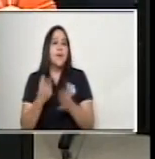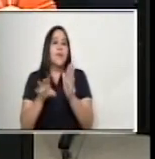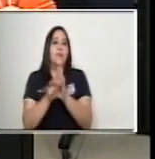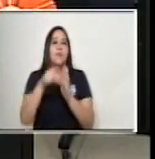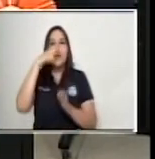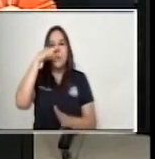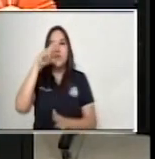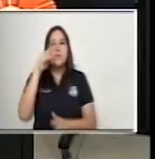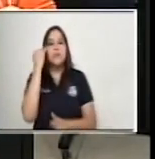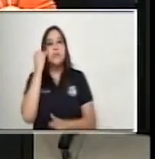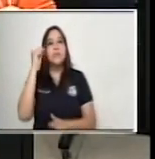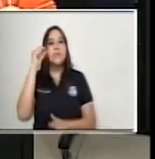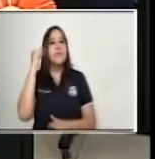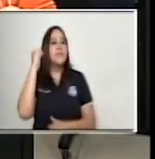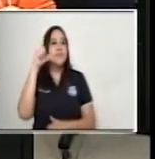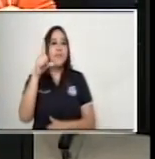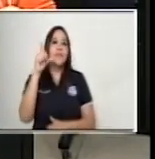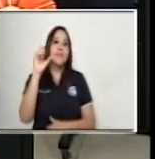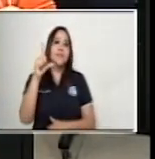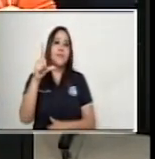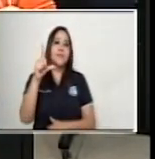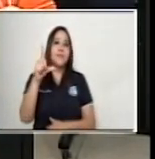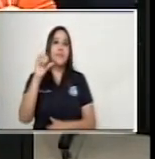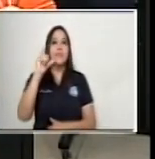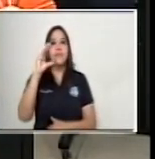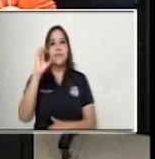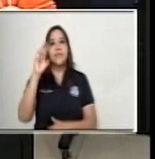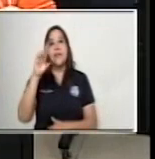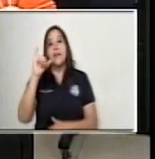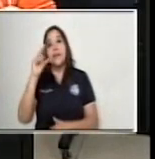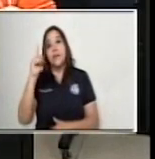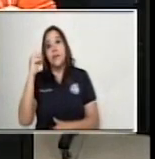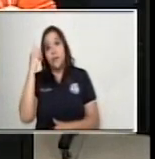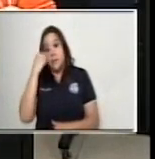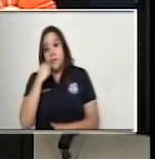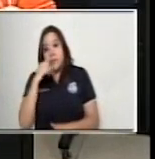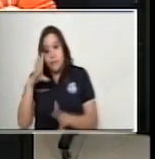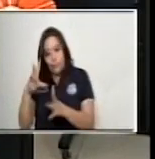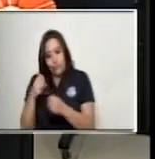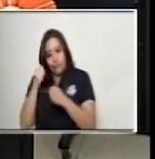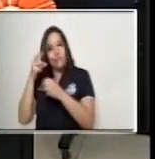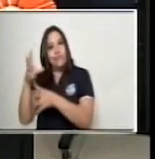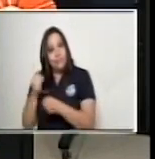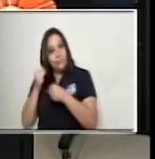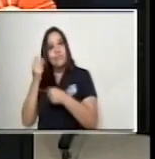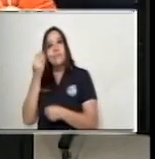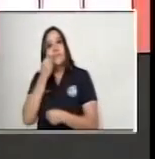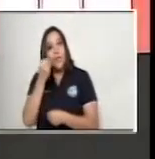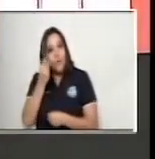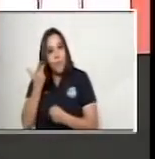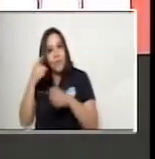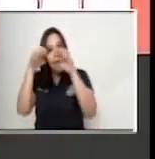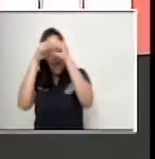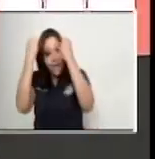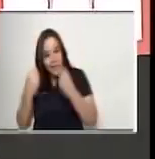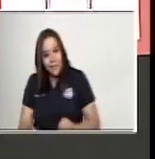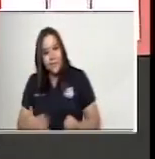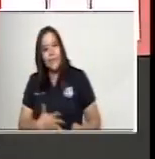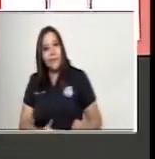triglicéridos que se encuentran en la comida y son absorbidos en el proceso de la digestión a